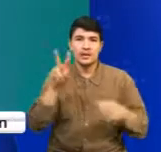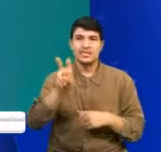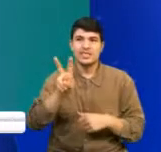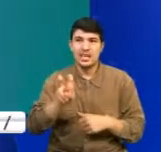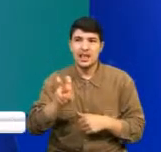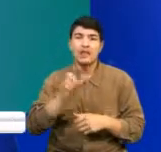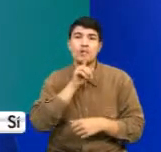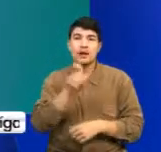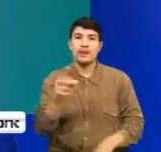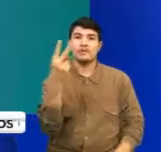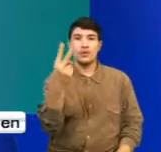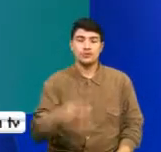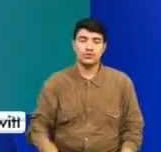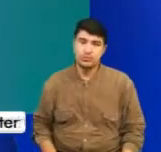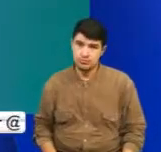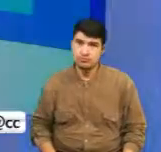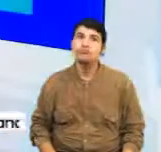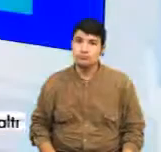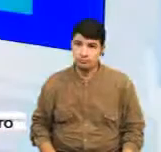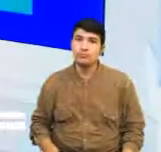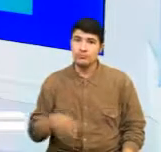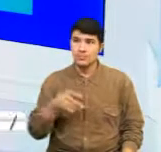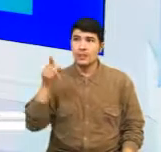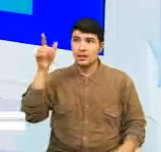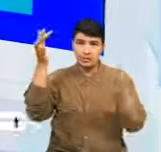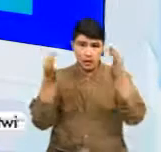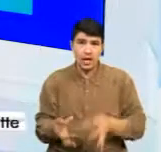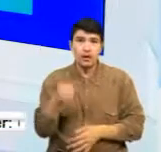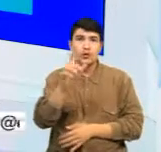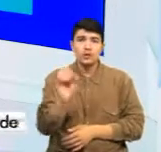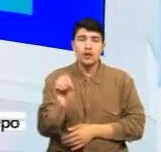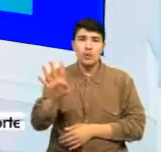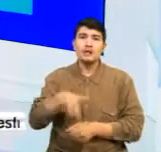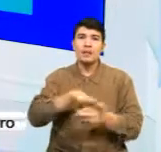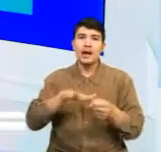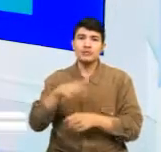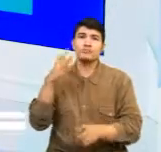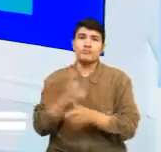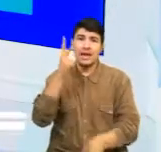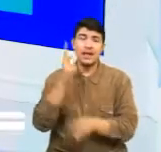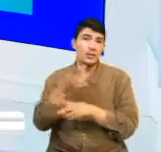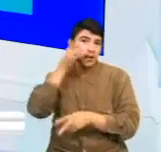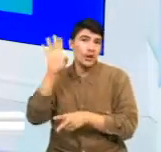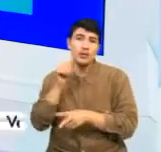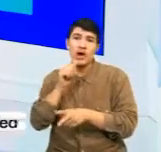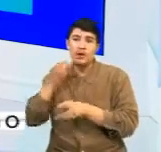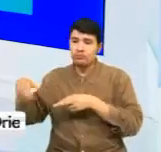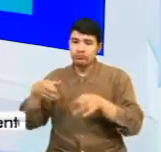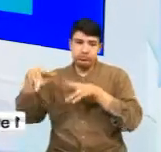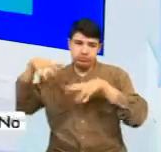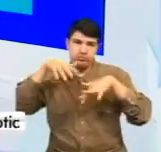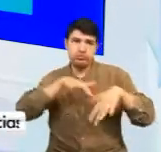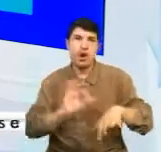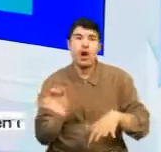7 barrios. Y en Bucaramanga, 2 barrios por cuenta del aumento de las lluvias, posibles deslizamientos y derrumbes, lo que